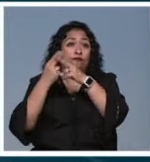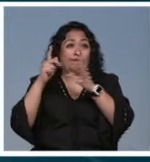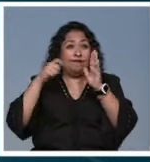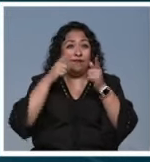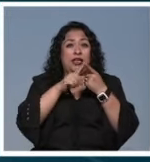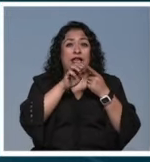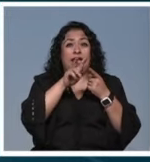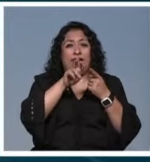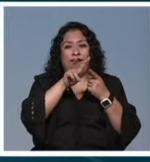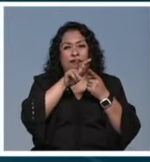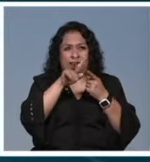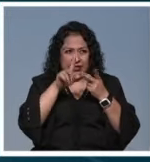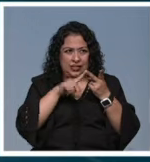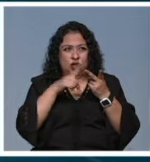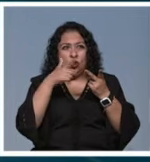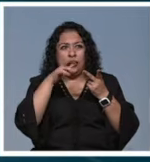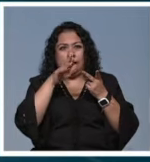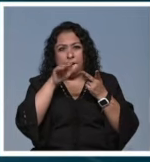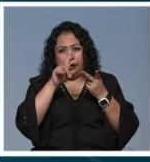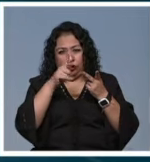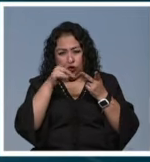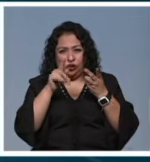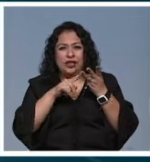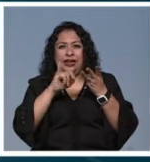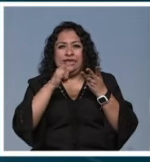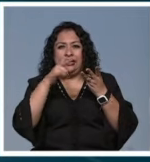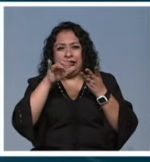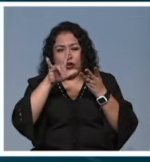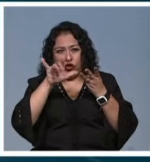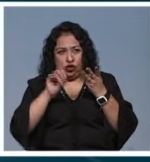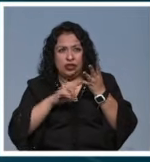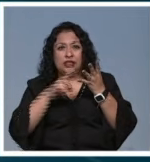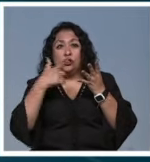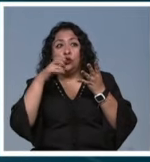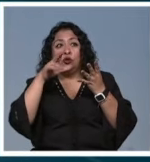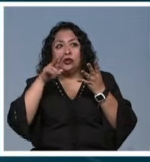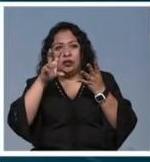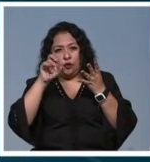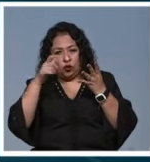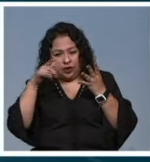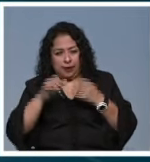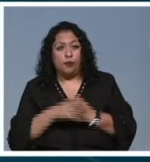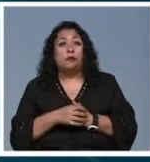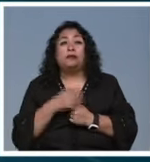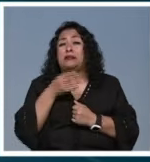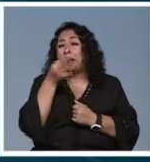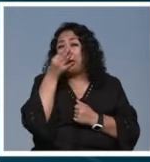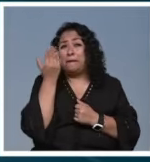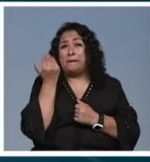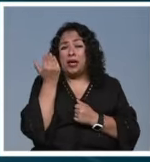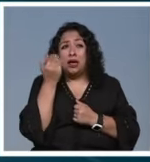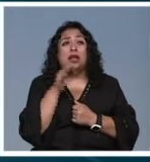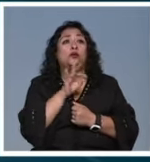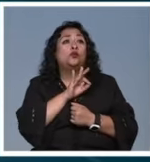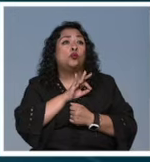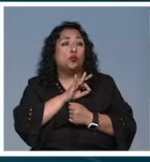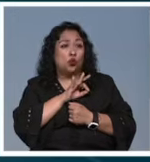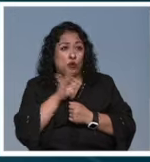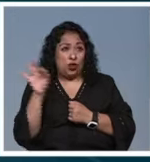Eva Villaseñor, Gilberto González, Ignacio Ortiz Cruz y Gustavo Gamo. Apenas pudimos